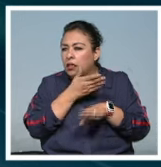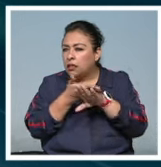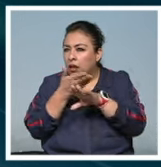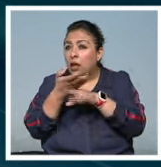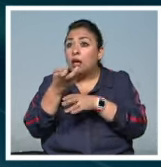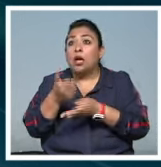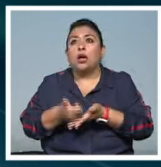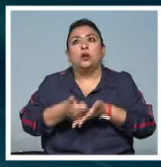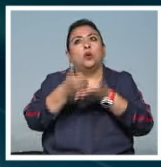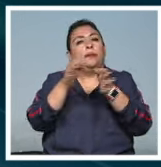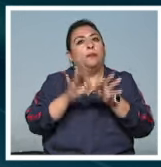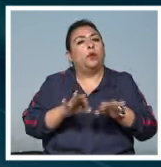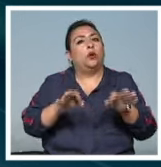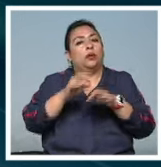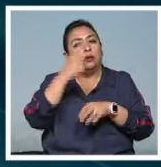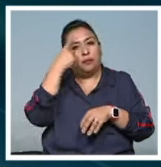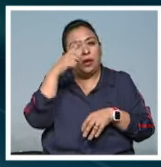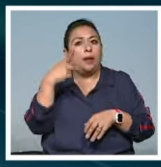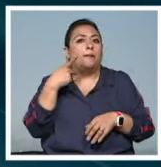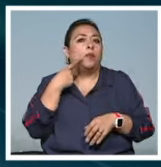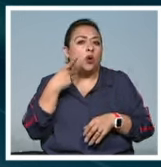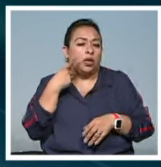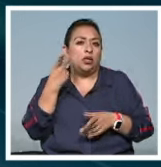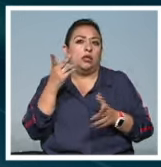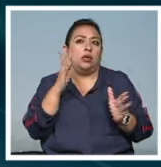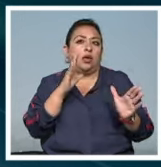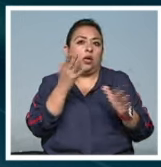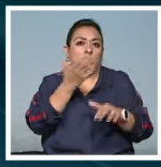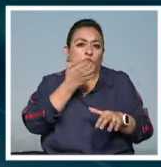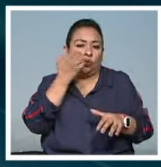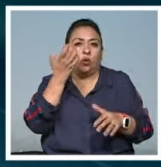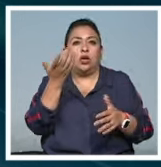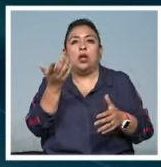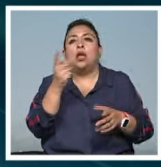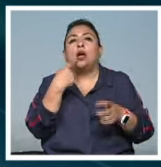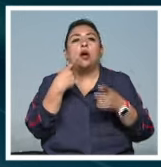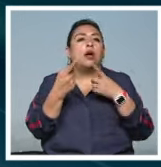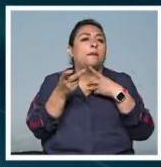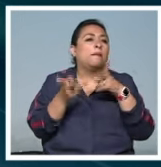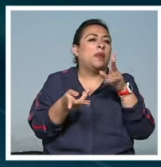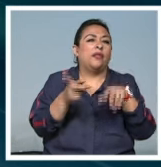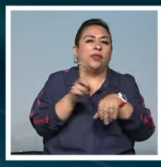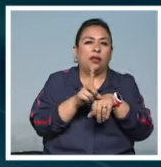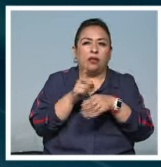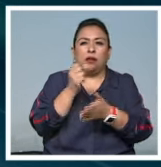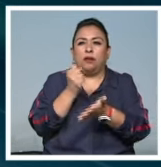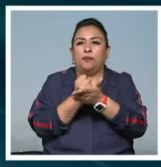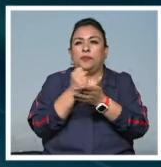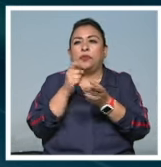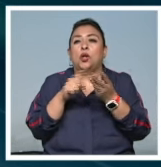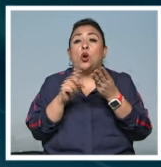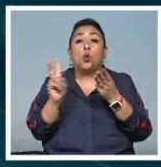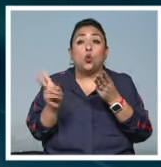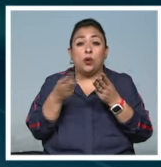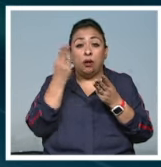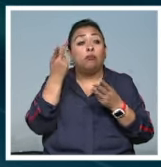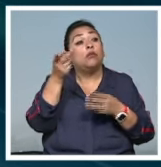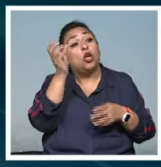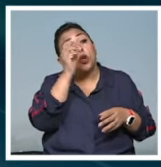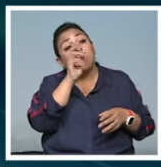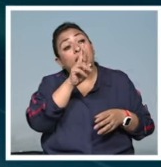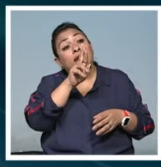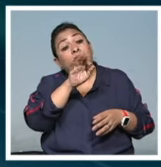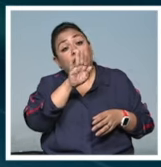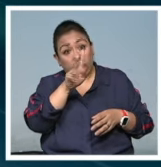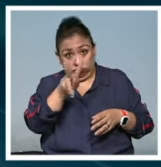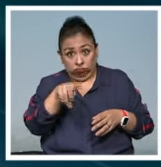una herramienta indispensable en la política, en la academia y en la conversación diaria. Publica la UNAM. ¿Qué te parece,